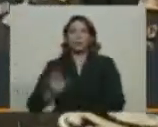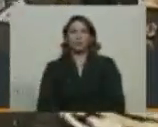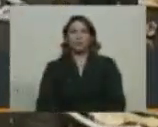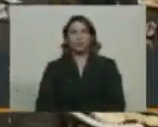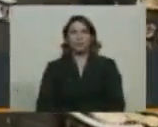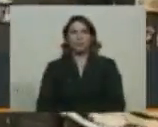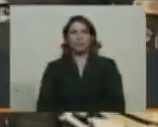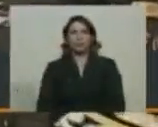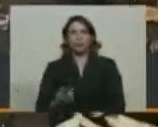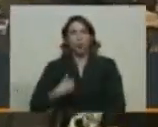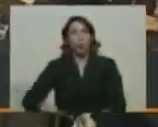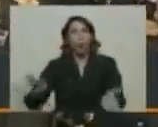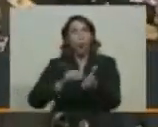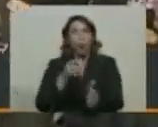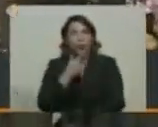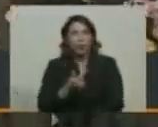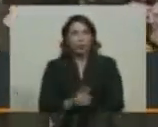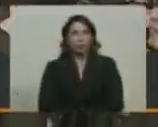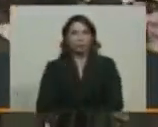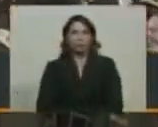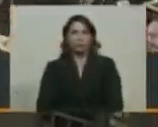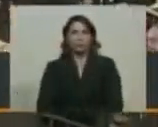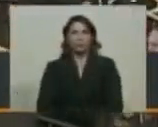Lo digo y lo repito,